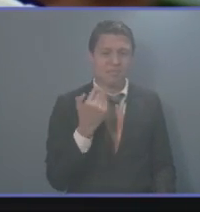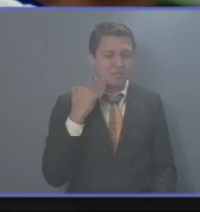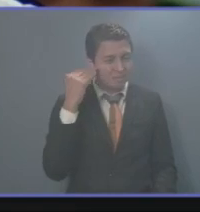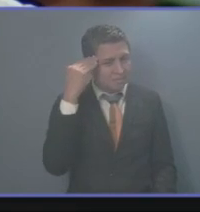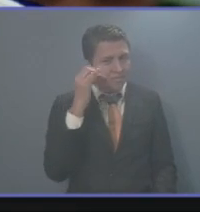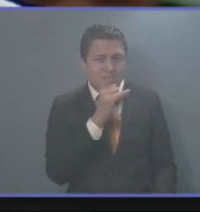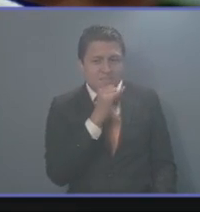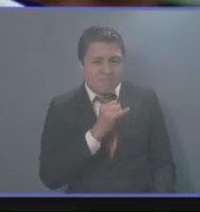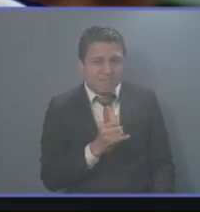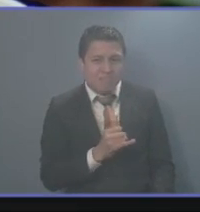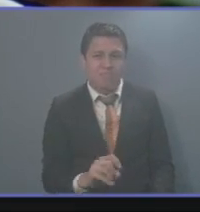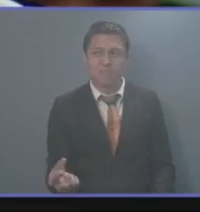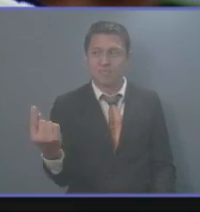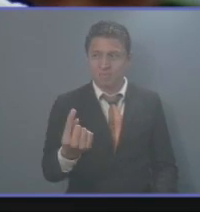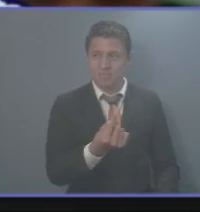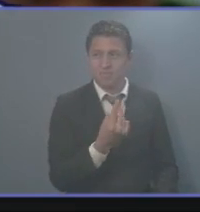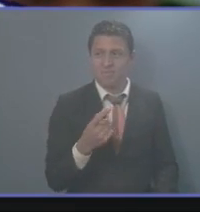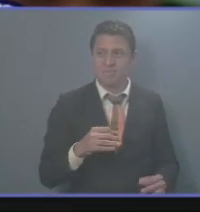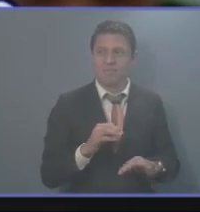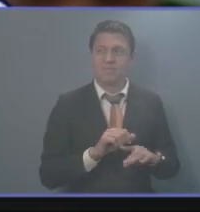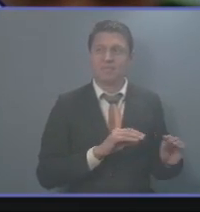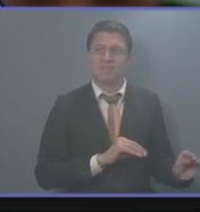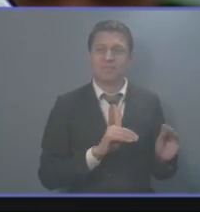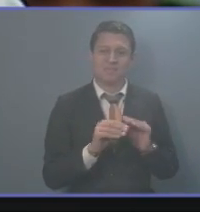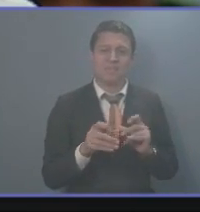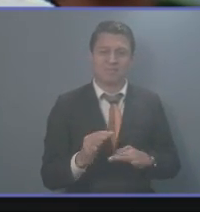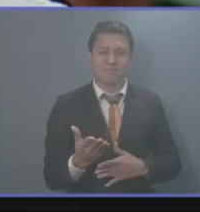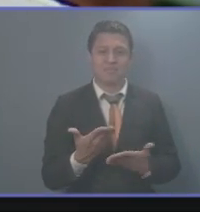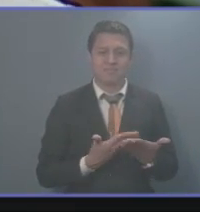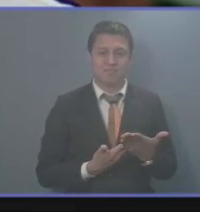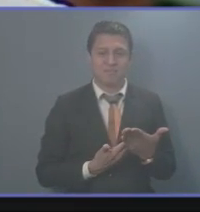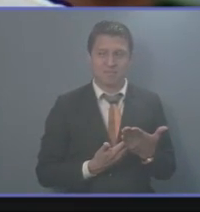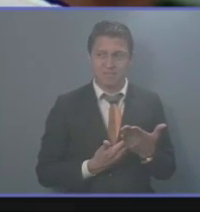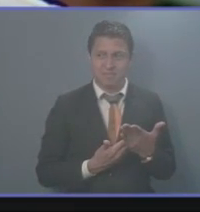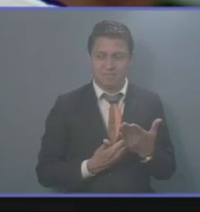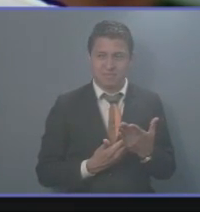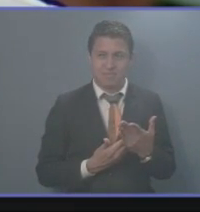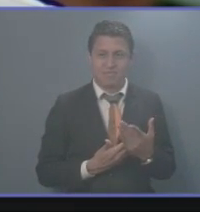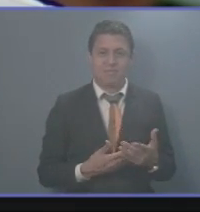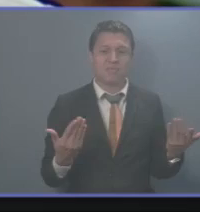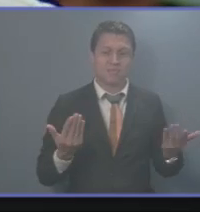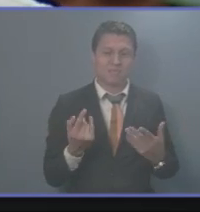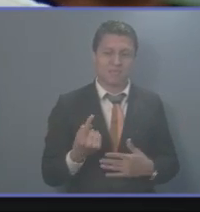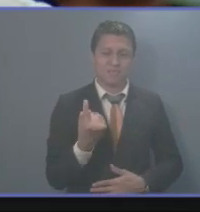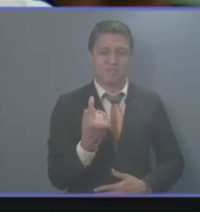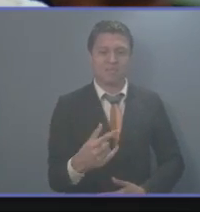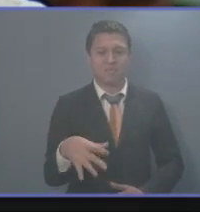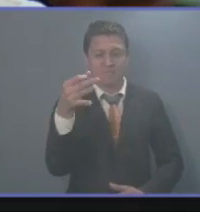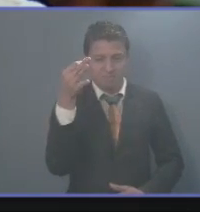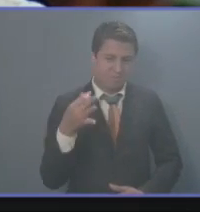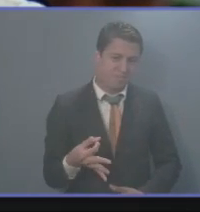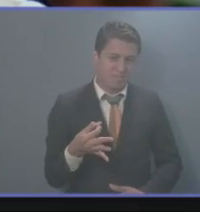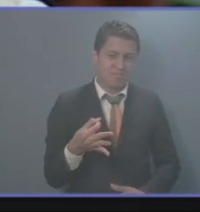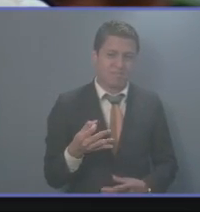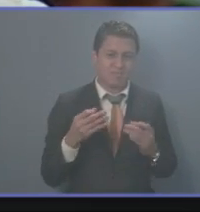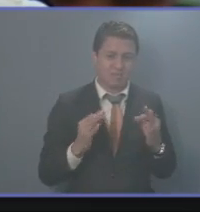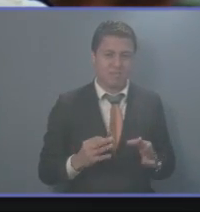a quienes les brindan ropa, comida, techo digno y un